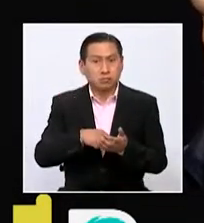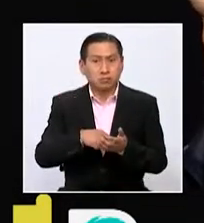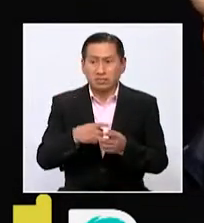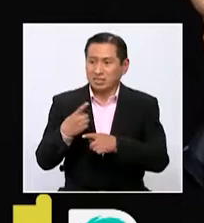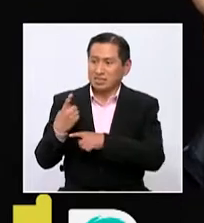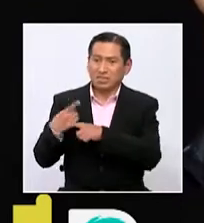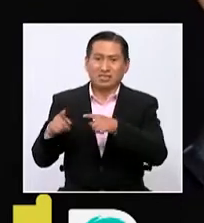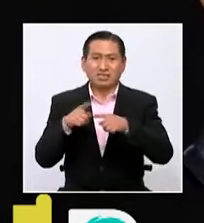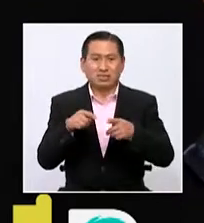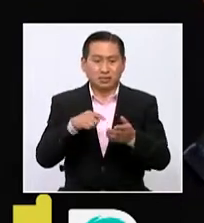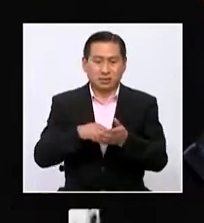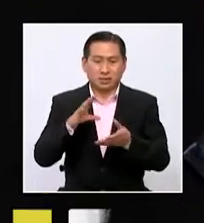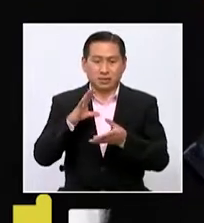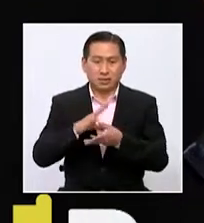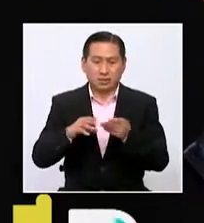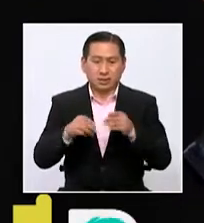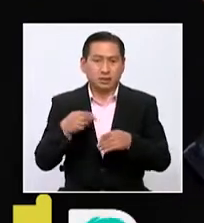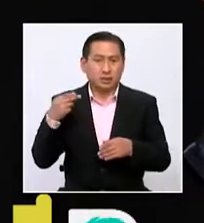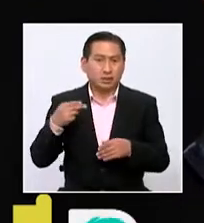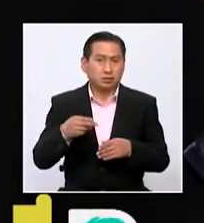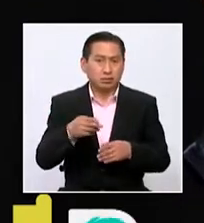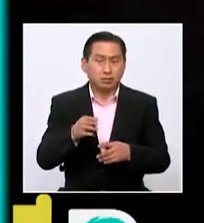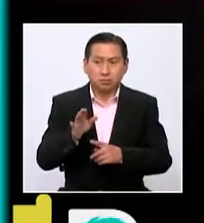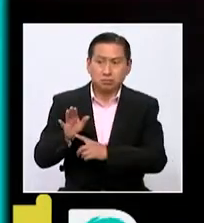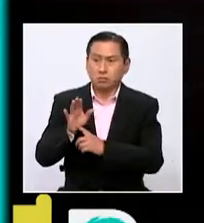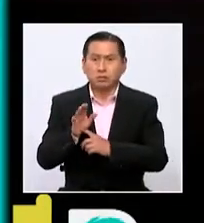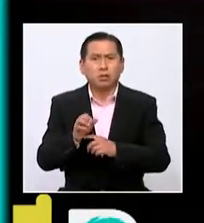historia se puede